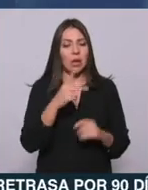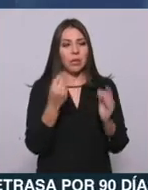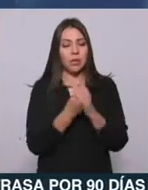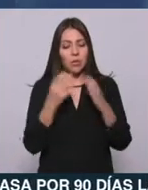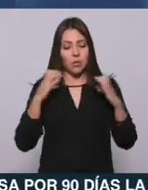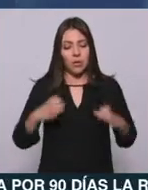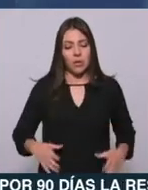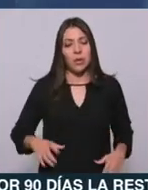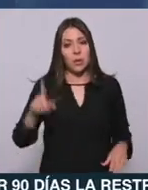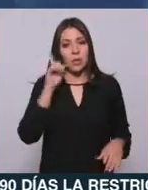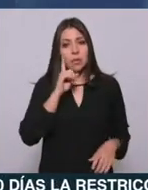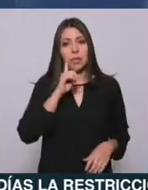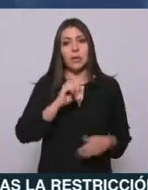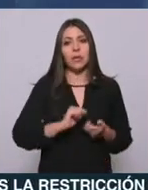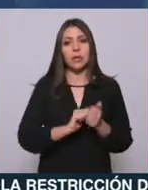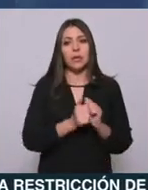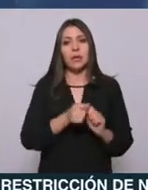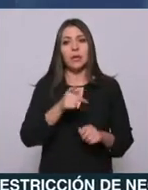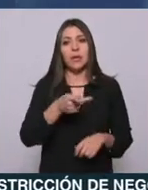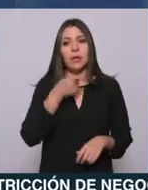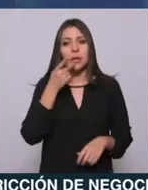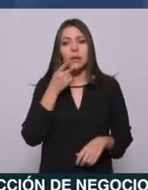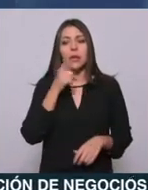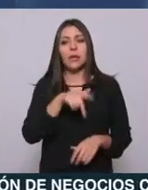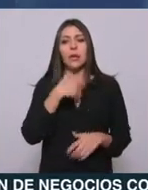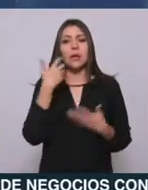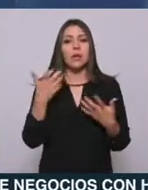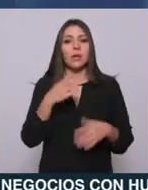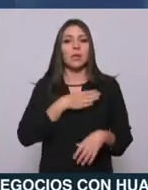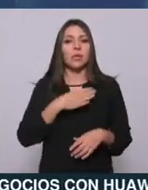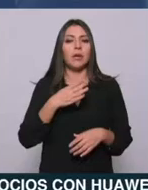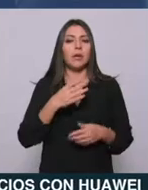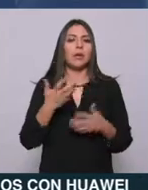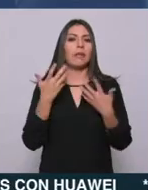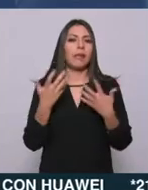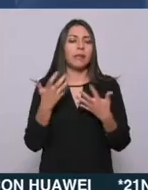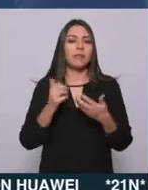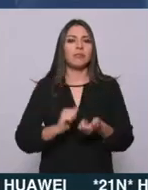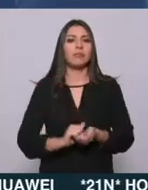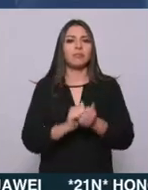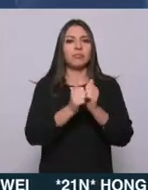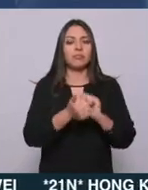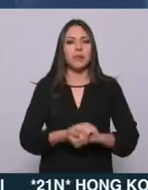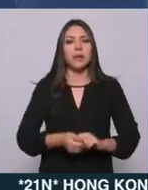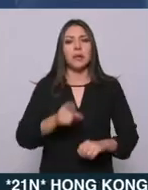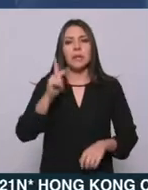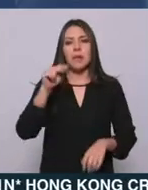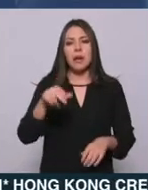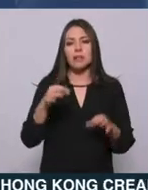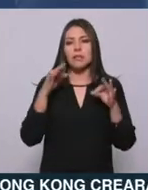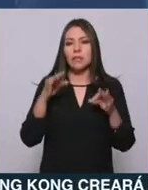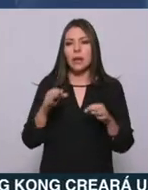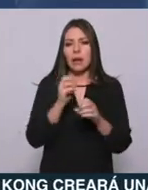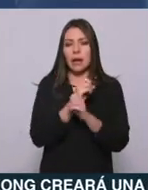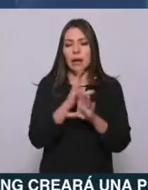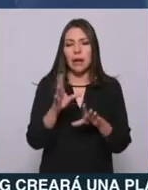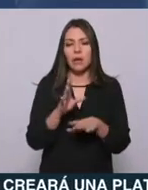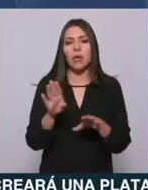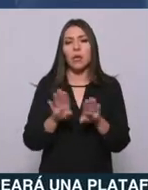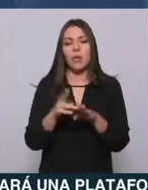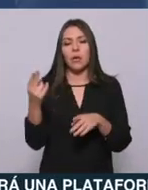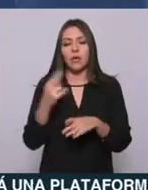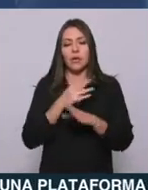o posibilitaría que estos discursos o buenas voluntades se cristalicen en estrategias muy concretas para